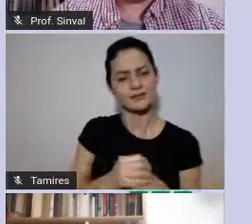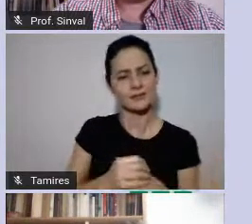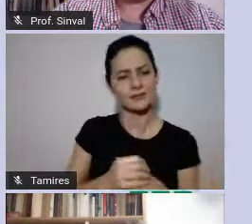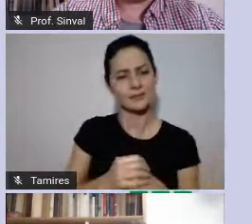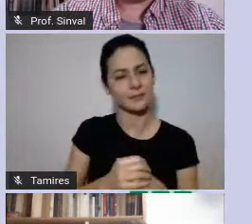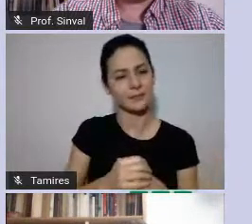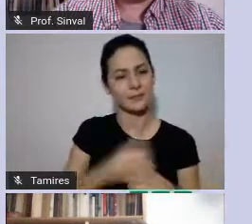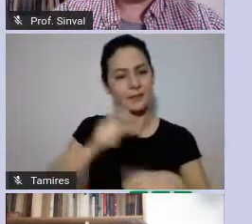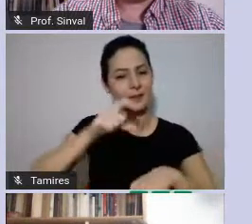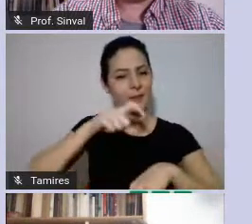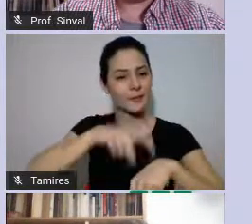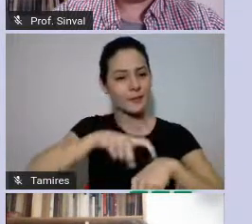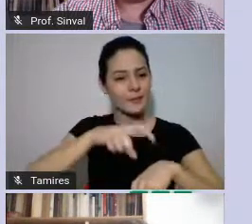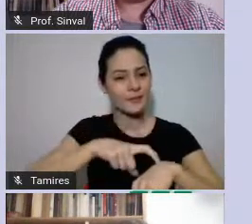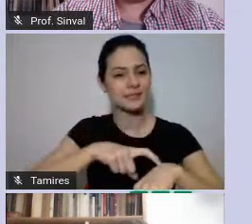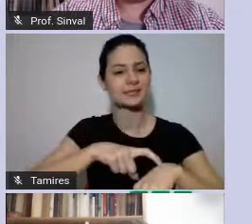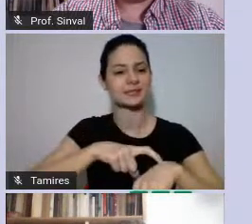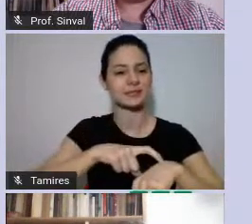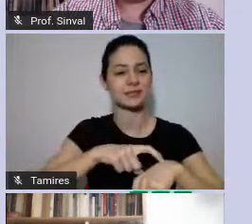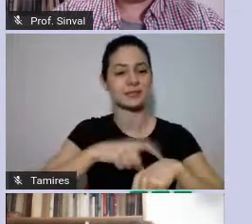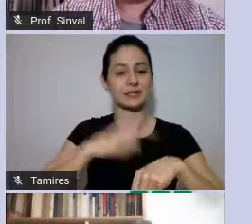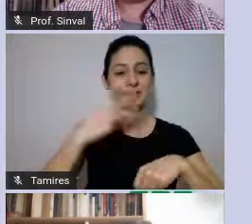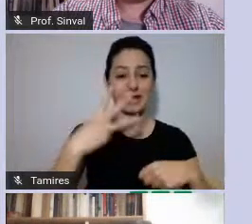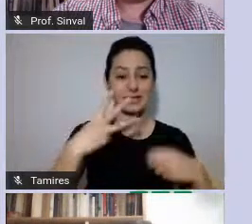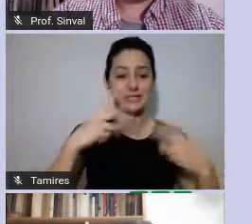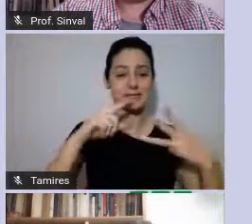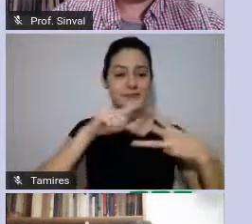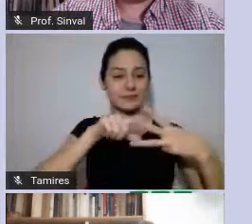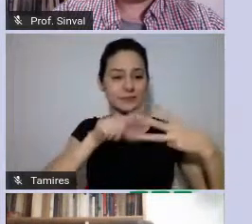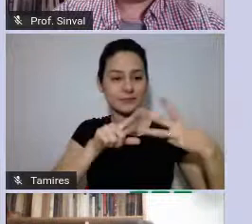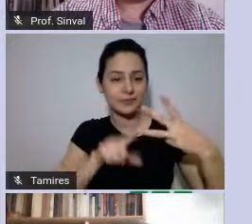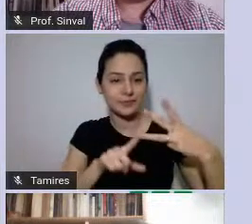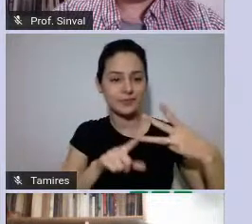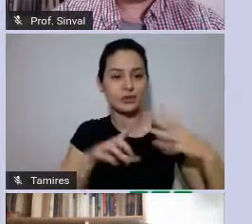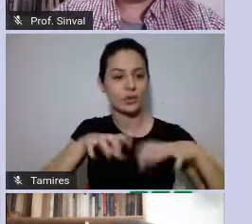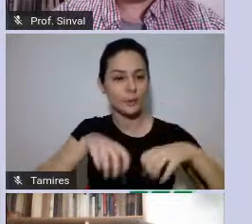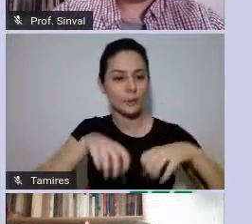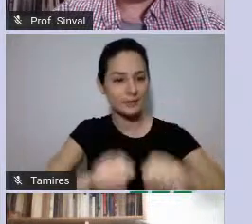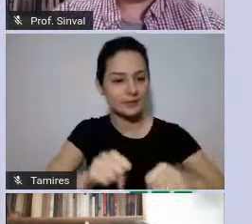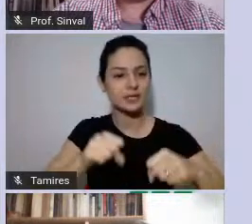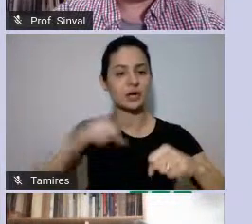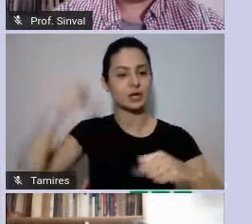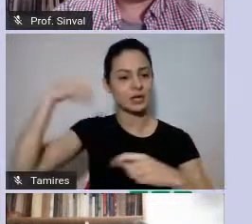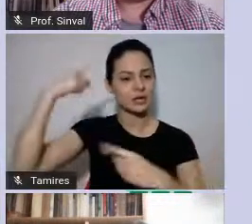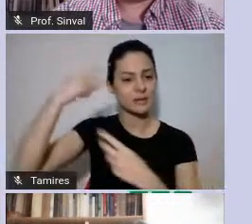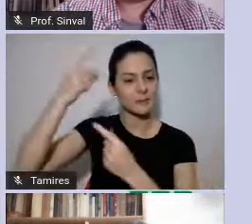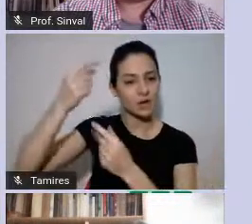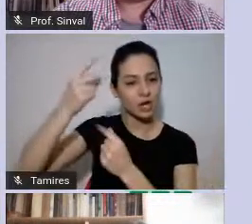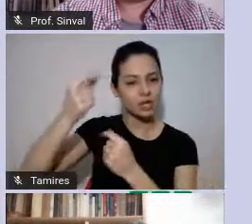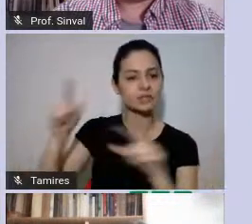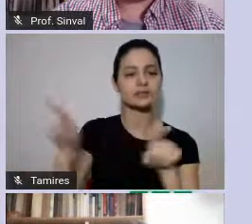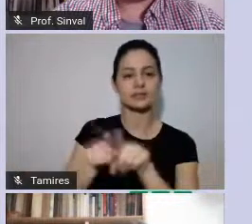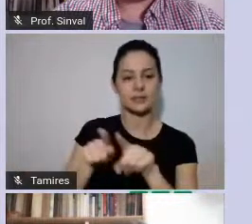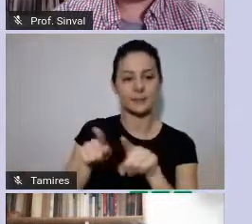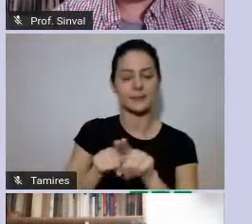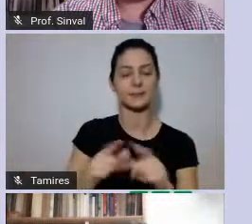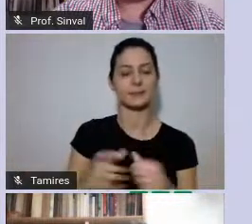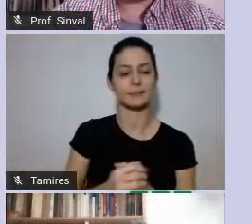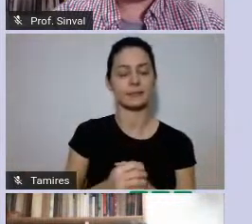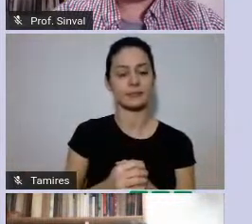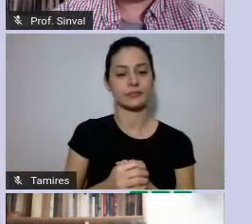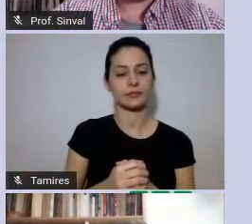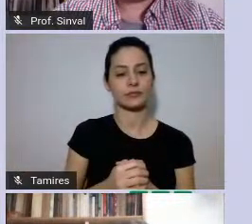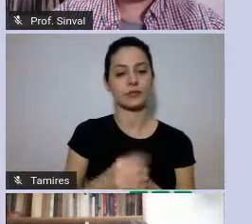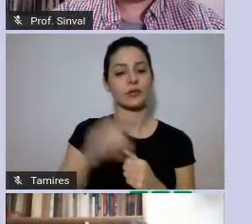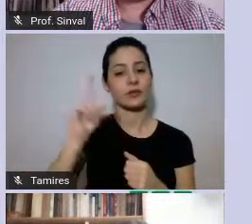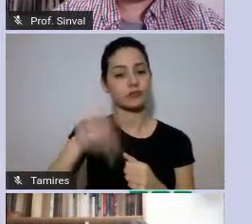este momento, estos tres largos siglos de dominación española, no hubiesen ocurrido y además dejado improntas e